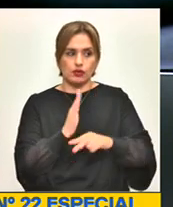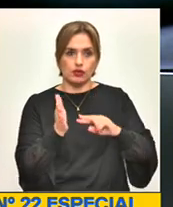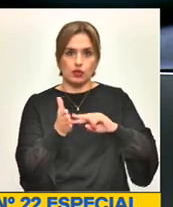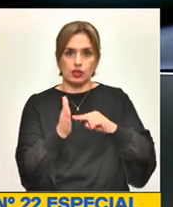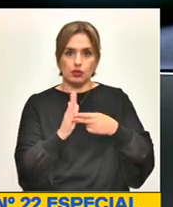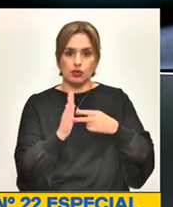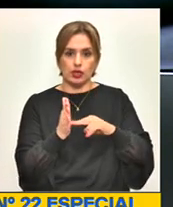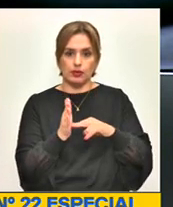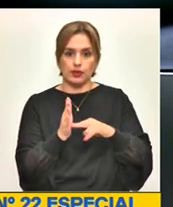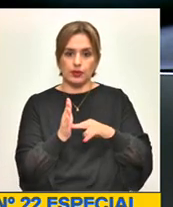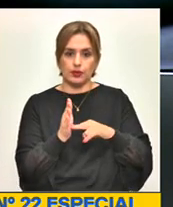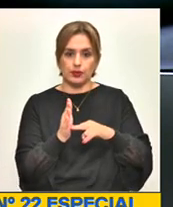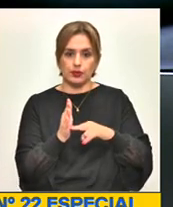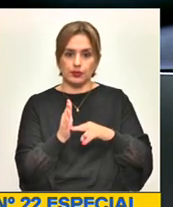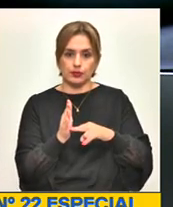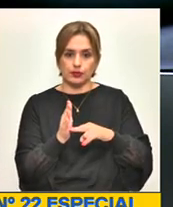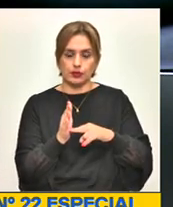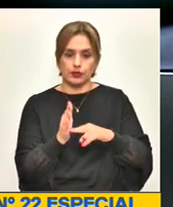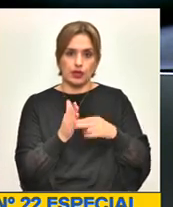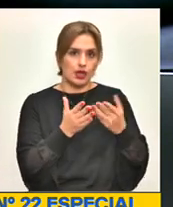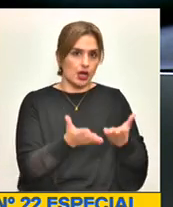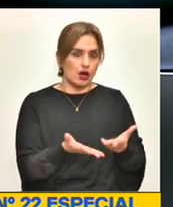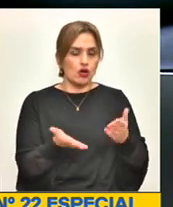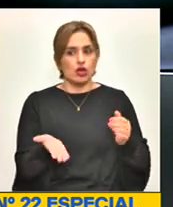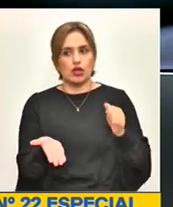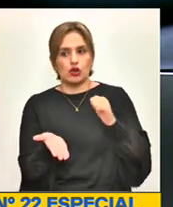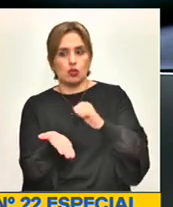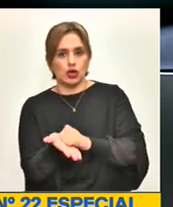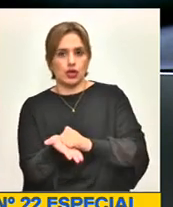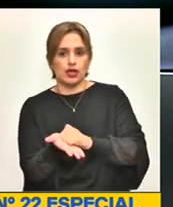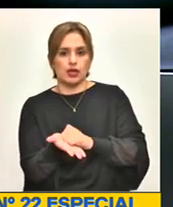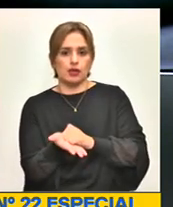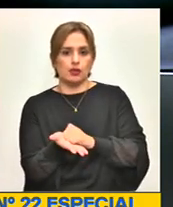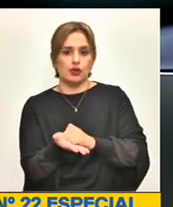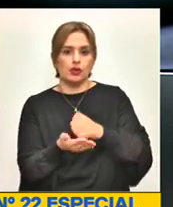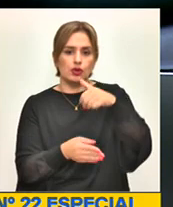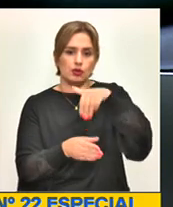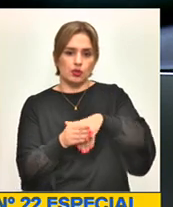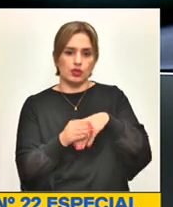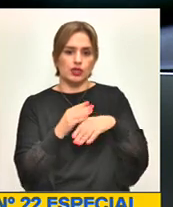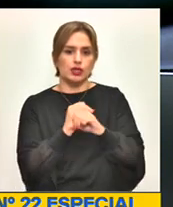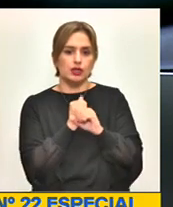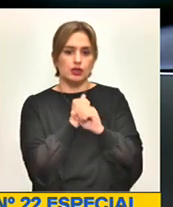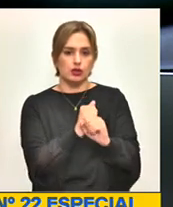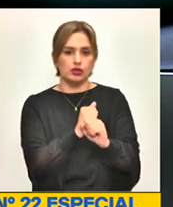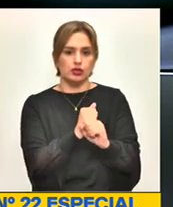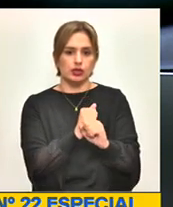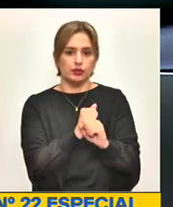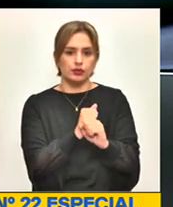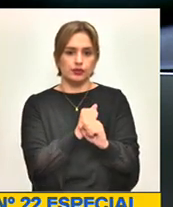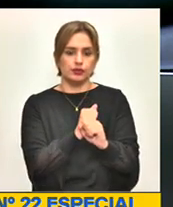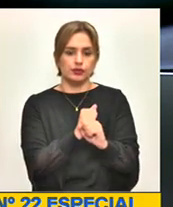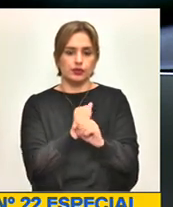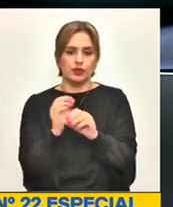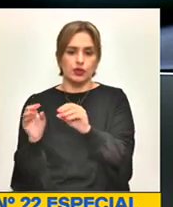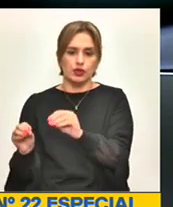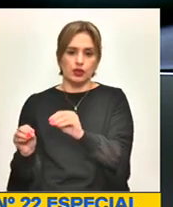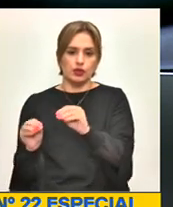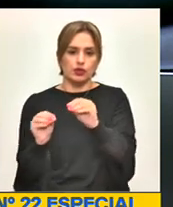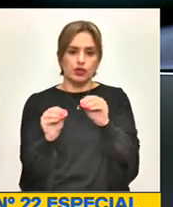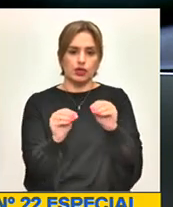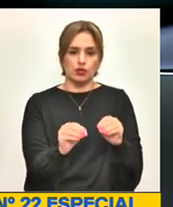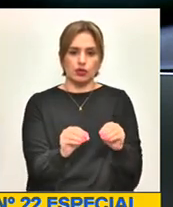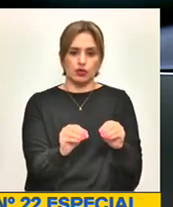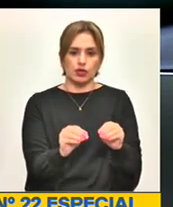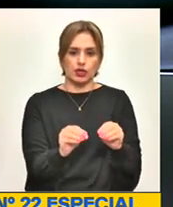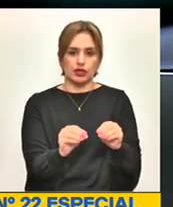y como un signo de reclamo frente a todo lo anterior es que votar en contra del de la prórroga del estado de excepción